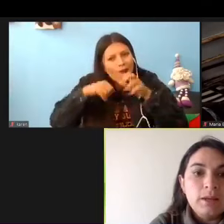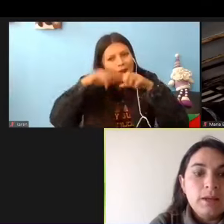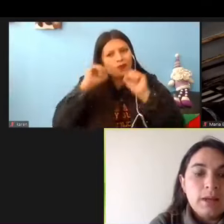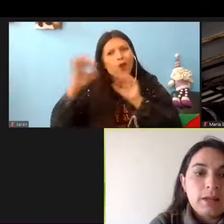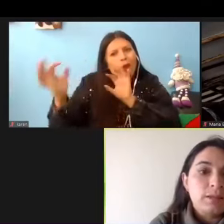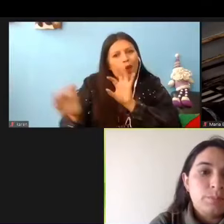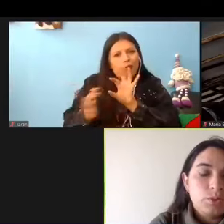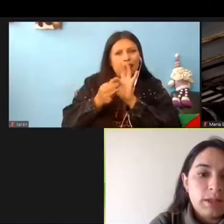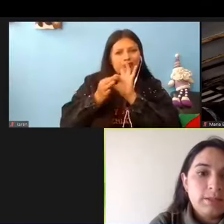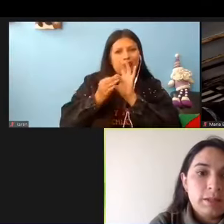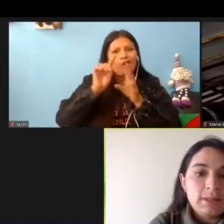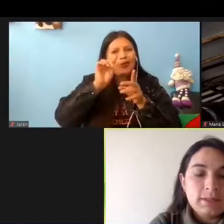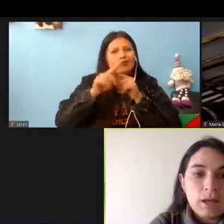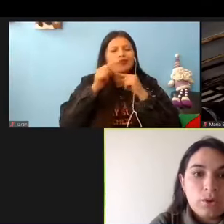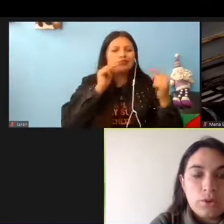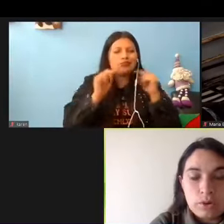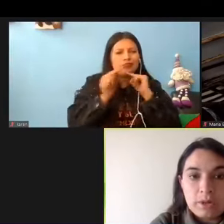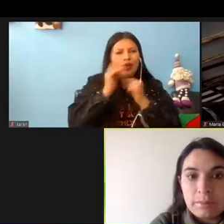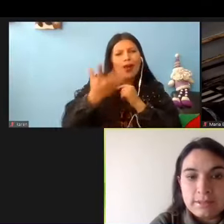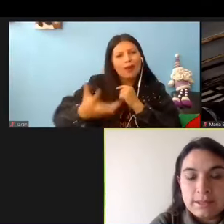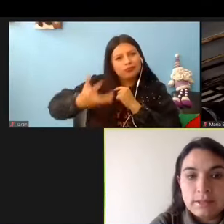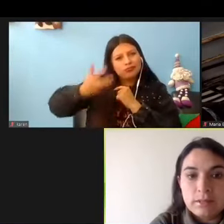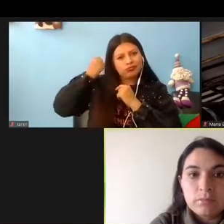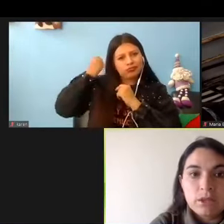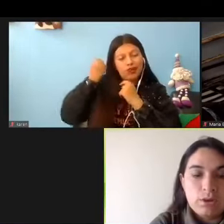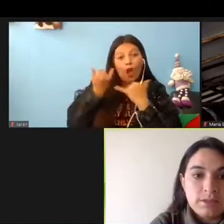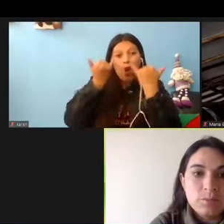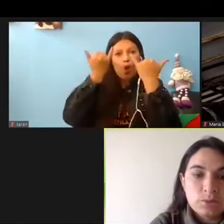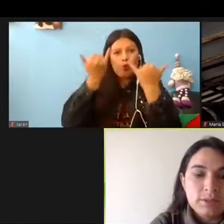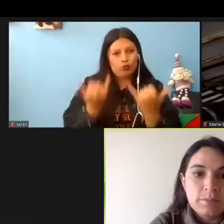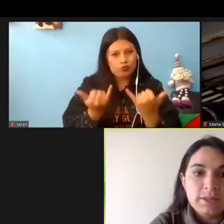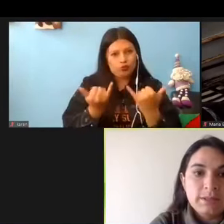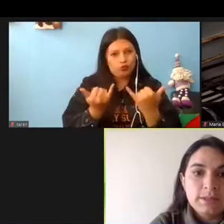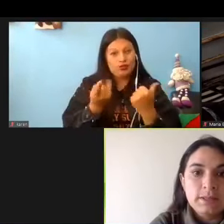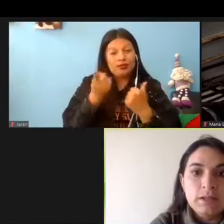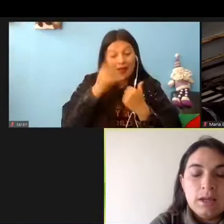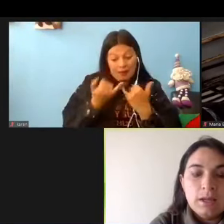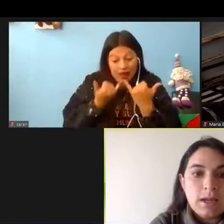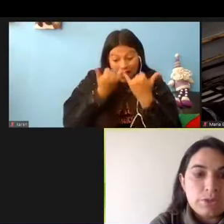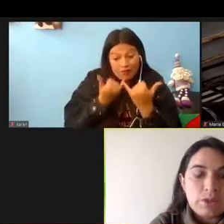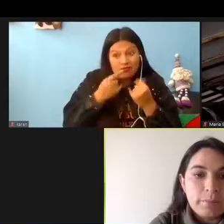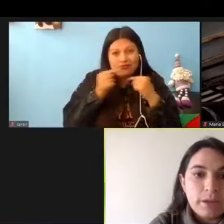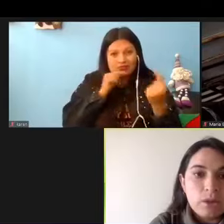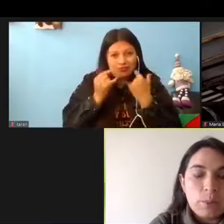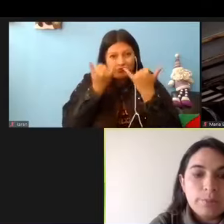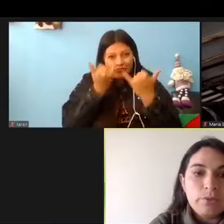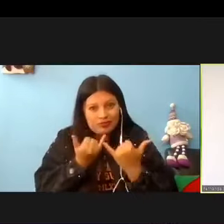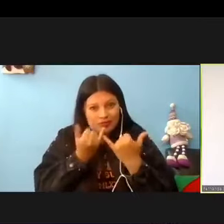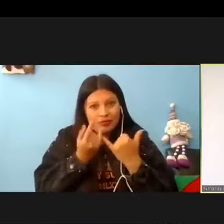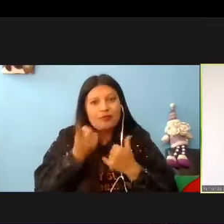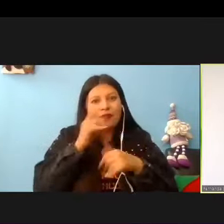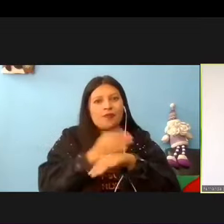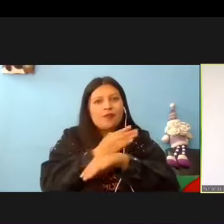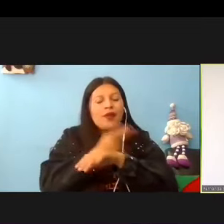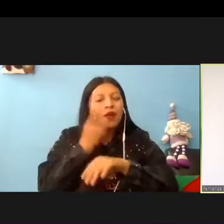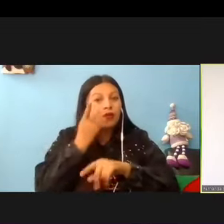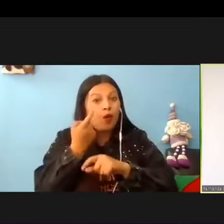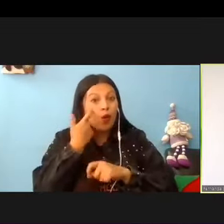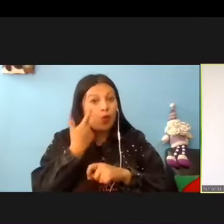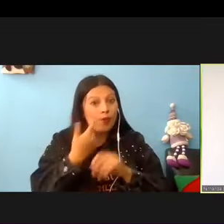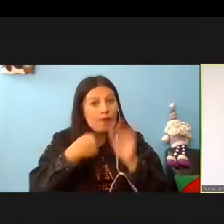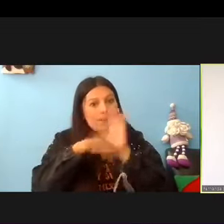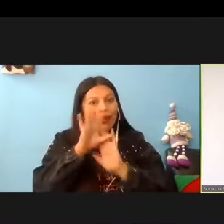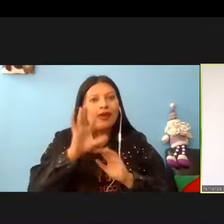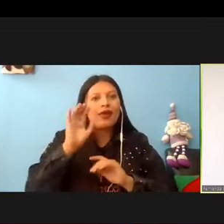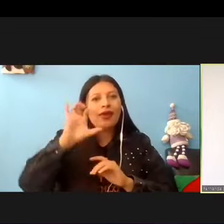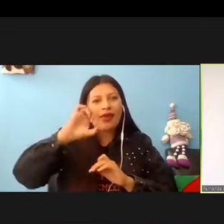conectar las disputas del pasado con el presente y con las disputas del presente. Y eso también lo vimos muy evidente en el